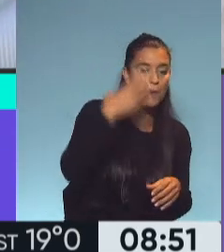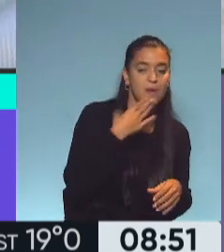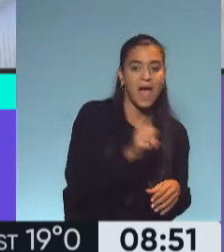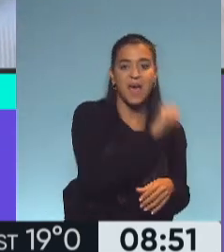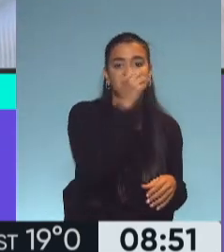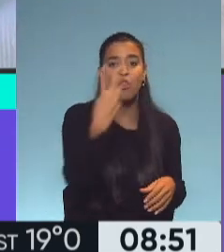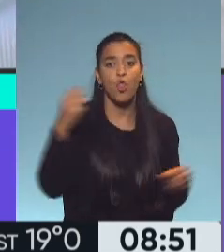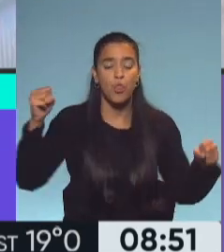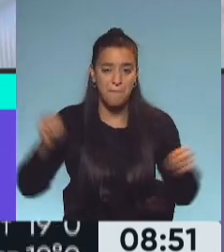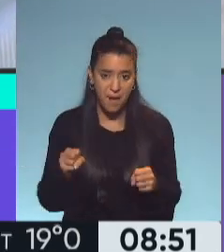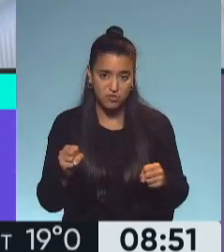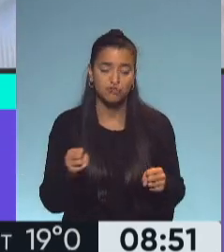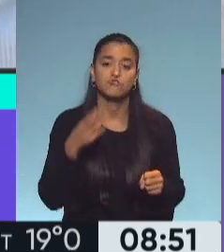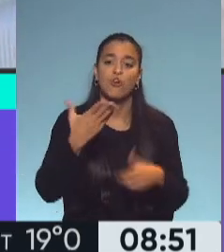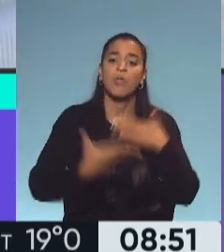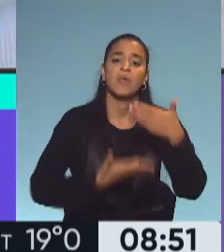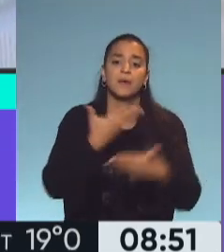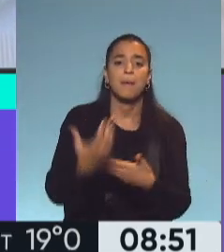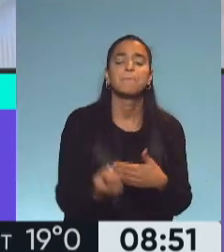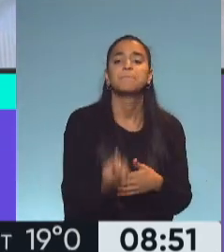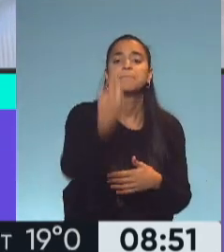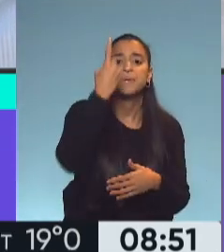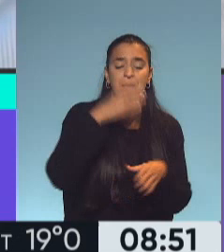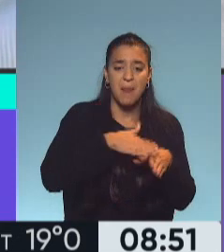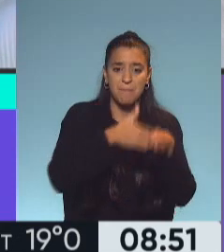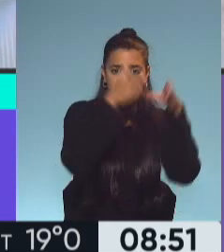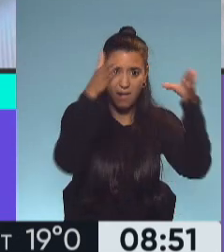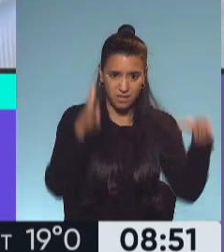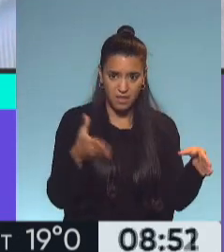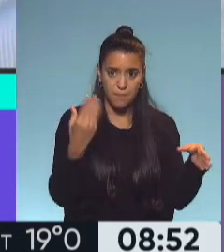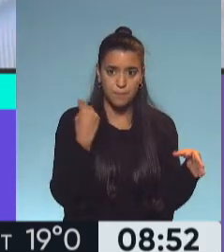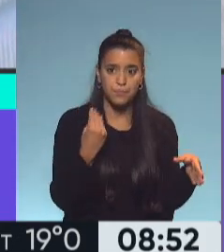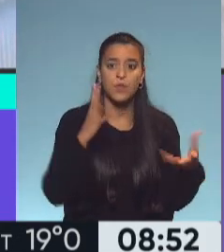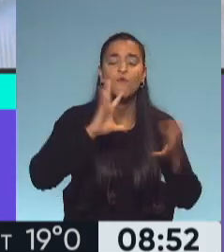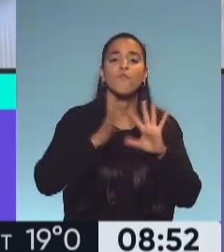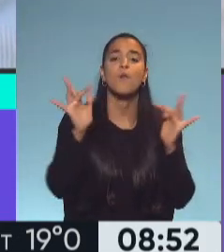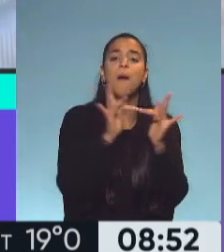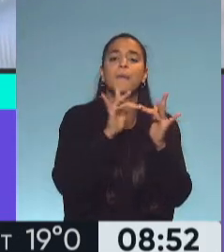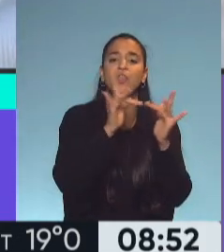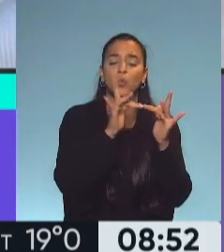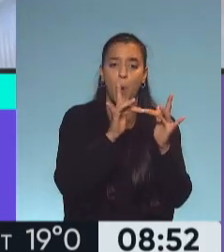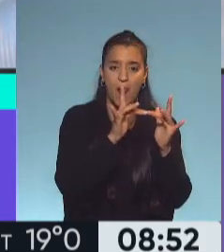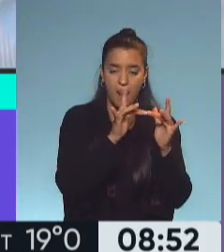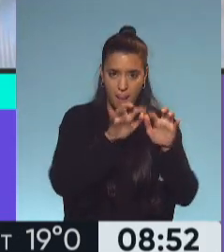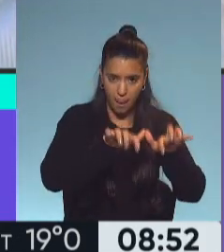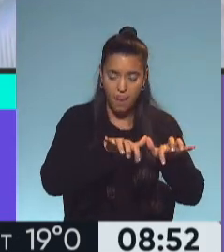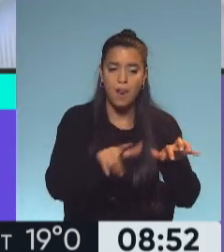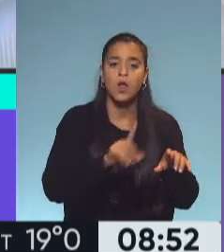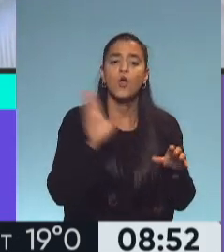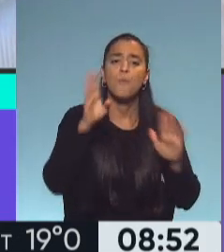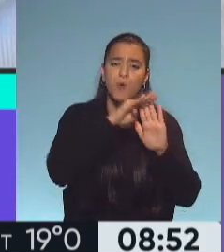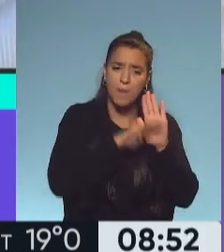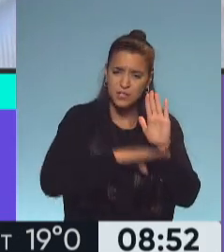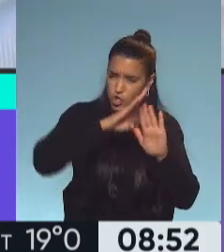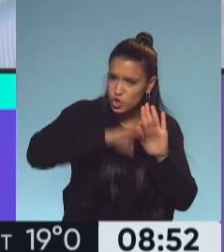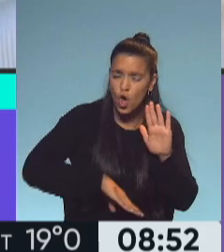al 2 de mayo va a desarrollarse la primera parte que se va a hacer de modo virtual. Toda la programación, incluyendo